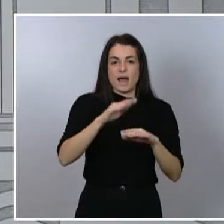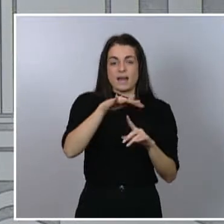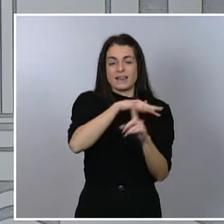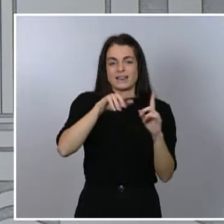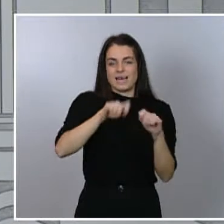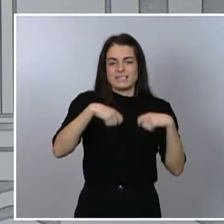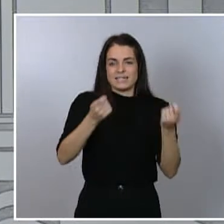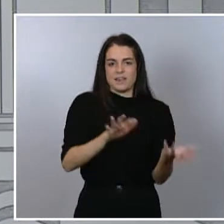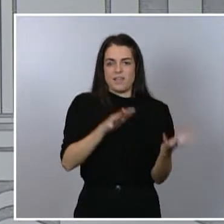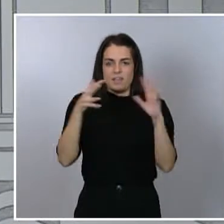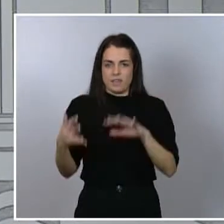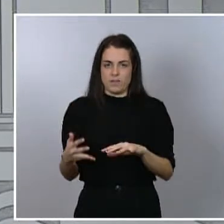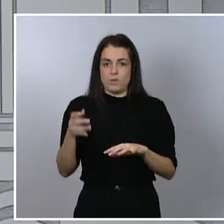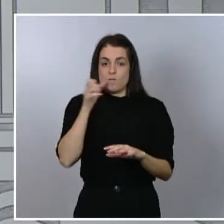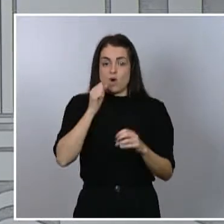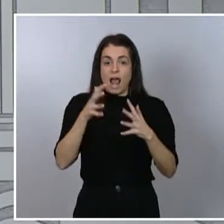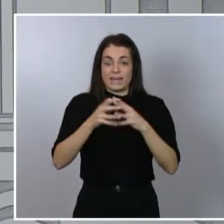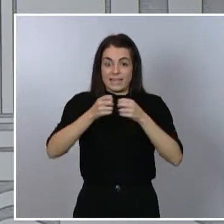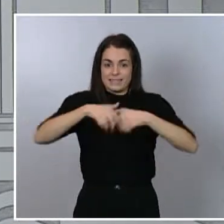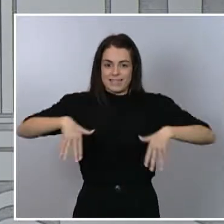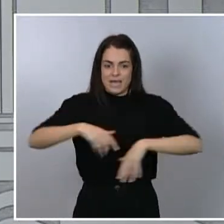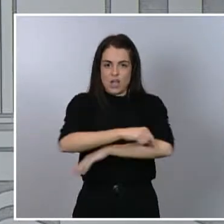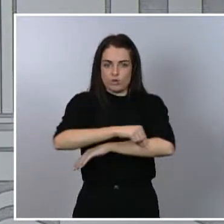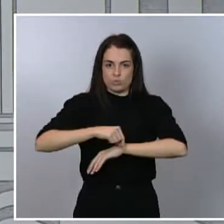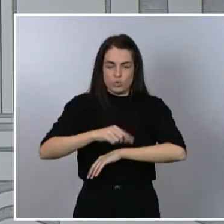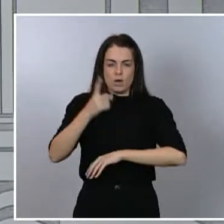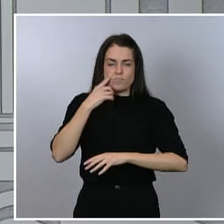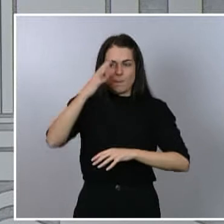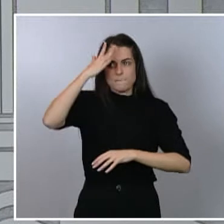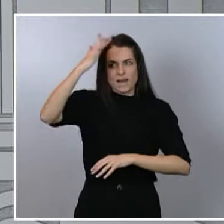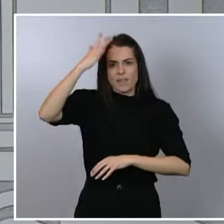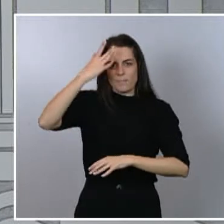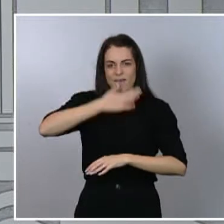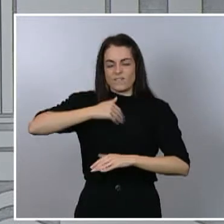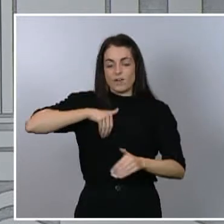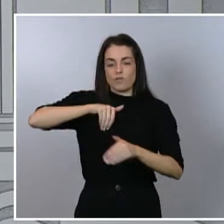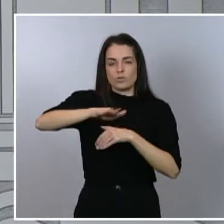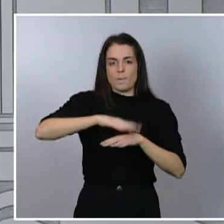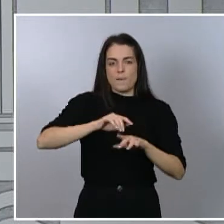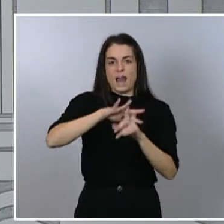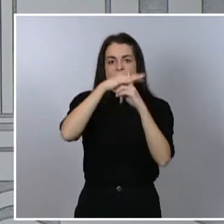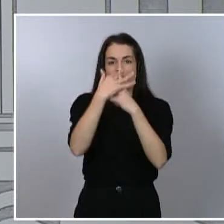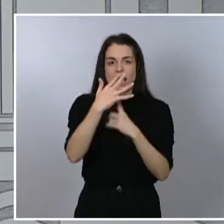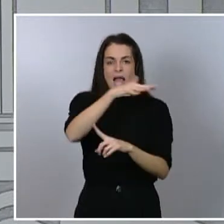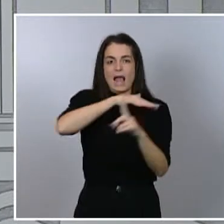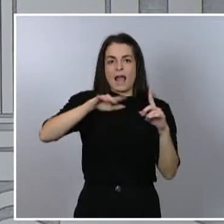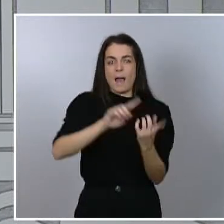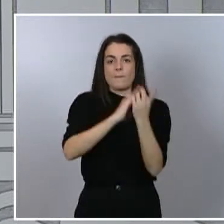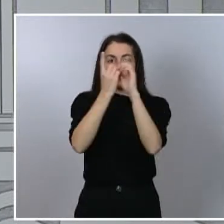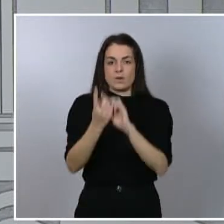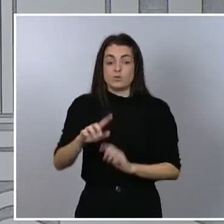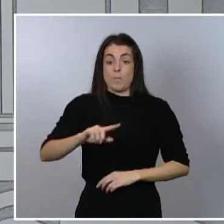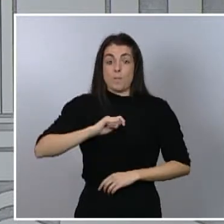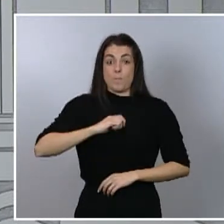arquitectura que está construyendo para el nuevo paradigma en relación con el cambio climático y con las posibilidades para nuestra economía